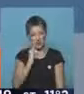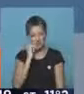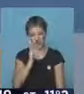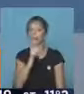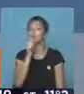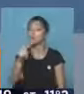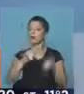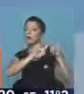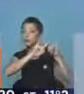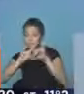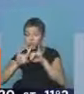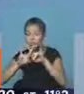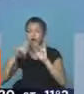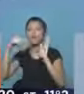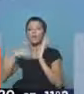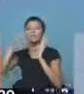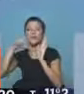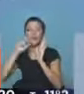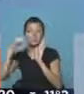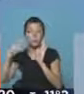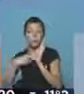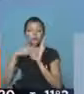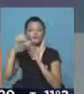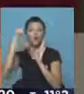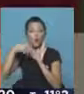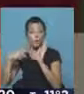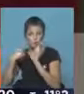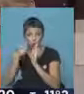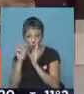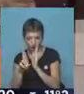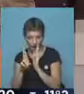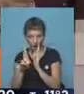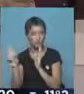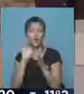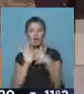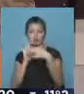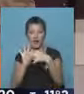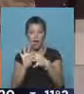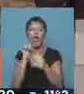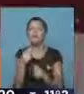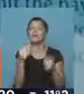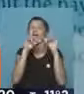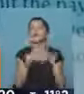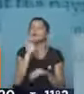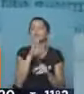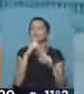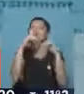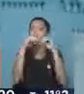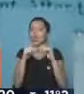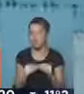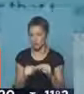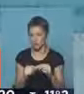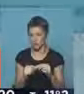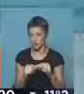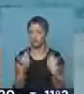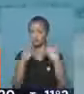en www.lanacion.com.ar no estás entrando en esto, porque las computadoras solamente entienden números. Así que hay todo un sistema que tiene